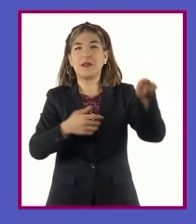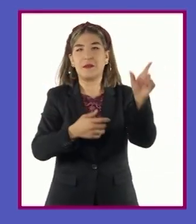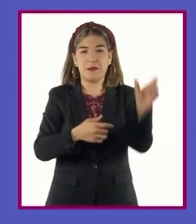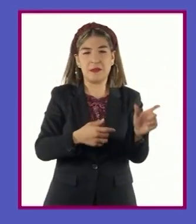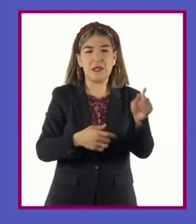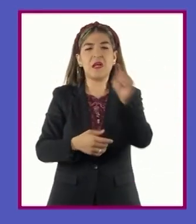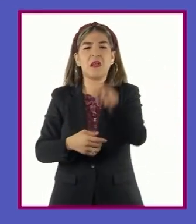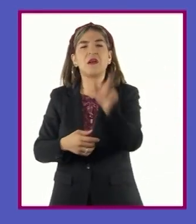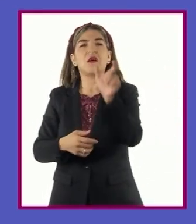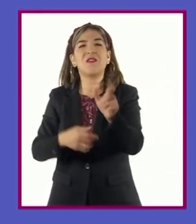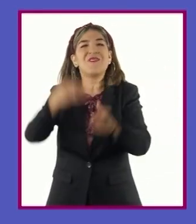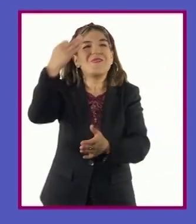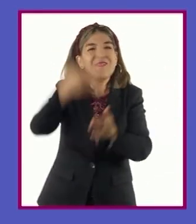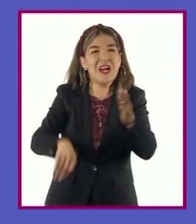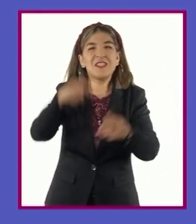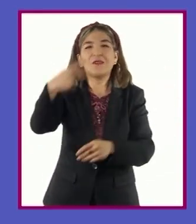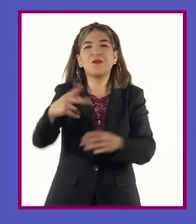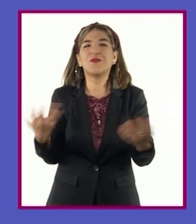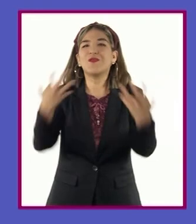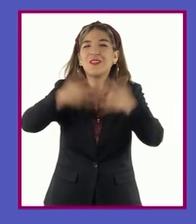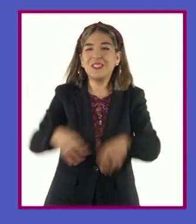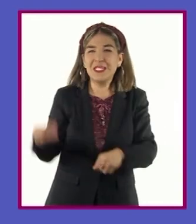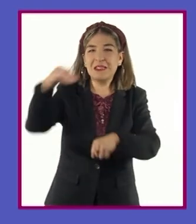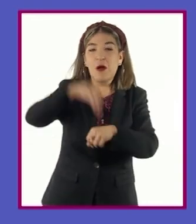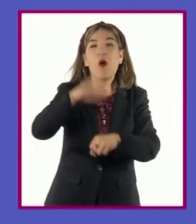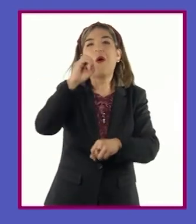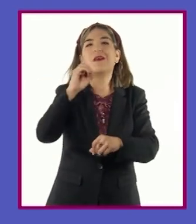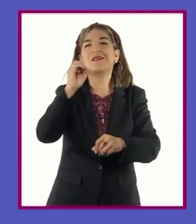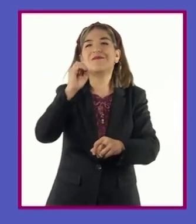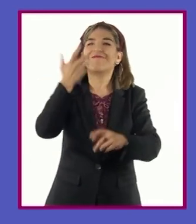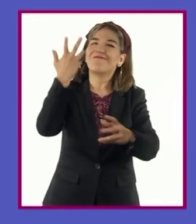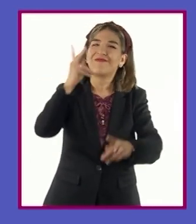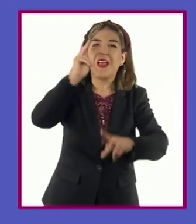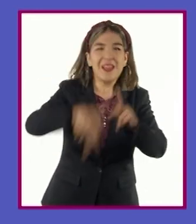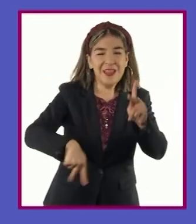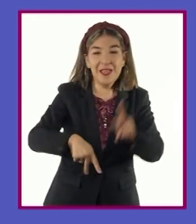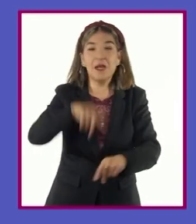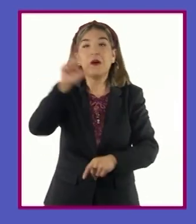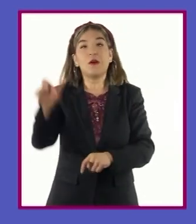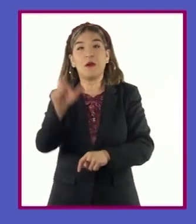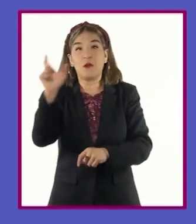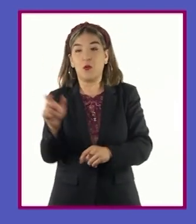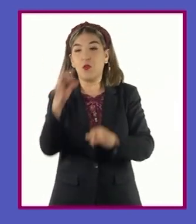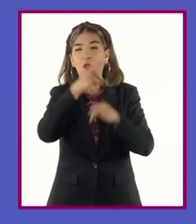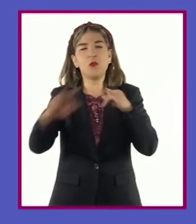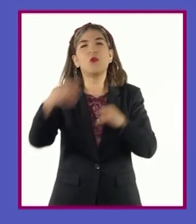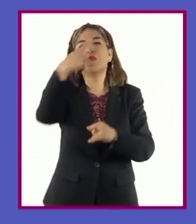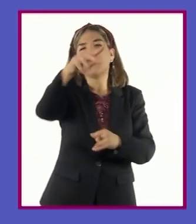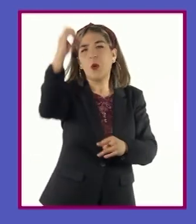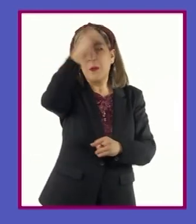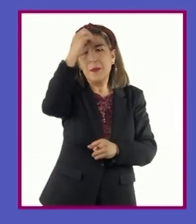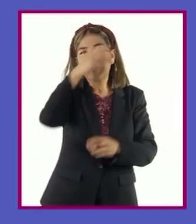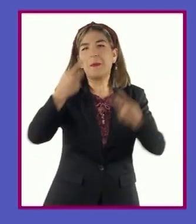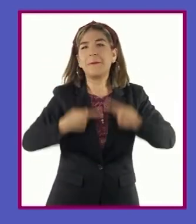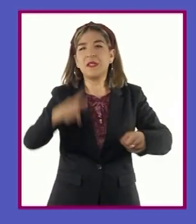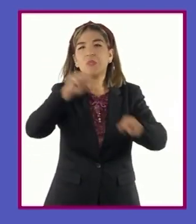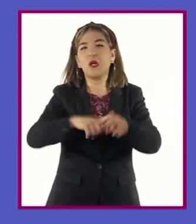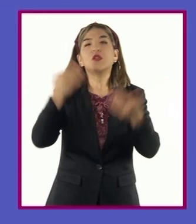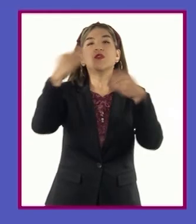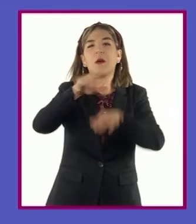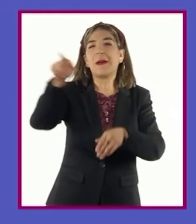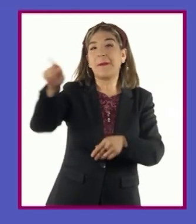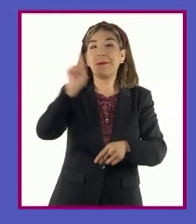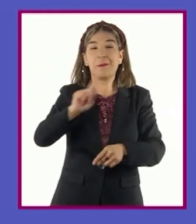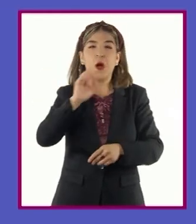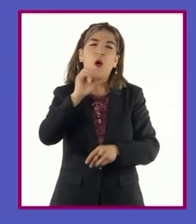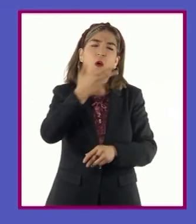consideran faltaron o se realizaron a medias. Y en el último, coloquen su opinión personal sobre el desempeño de esta